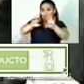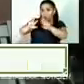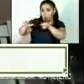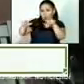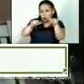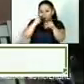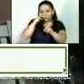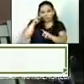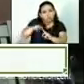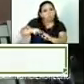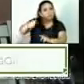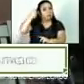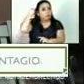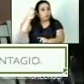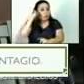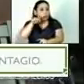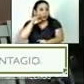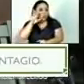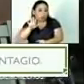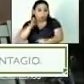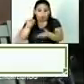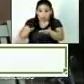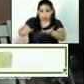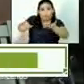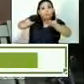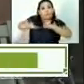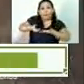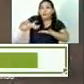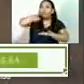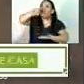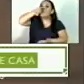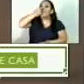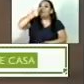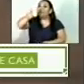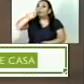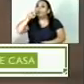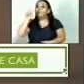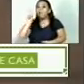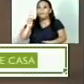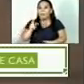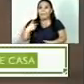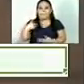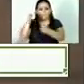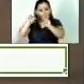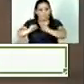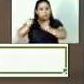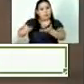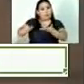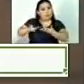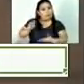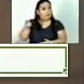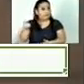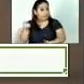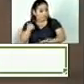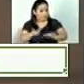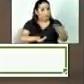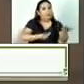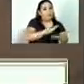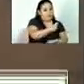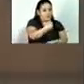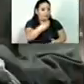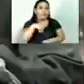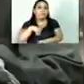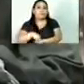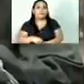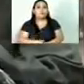valora, porque es su vitamina y además una forma para obtener ingresos económicos.